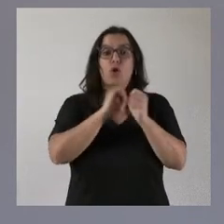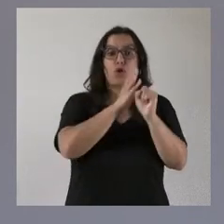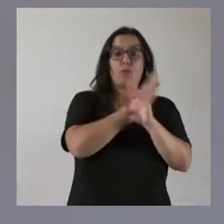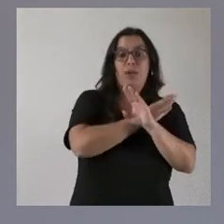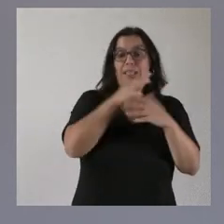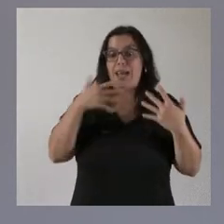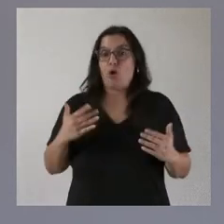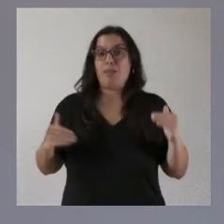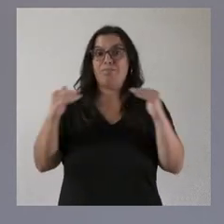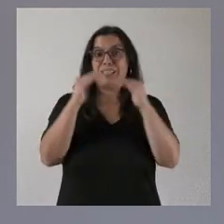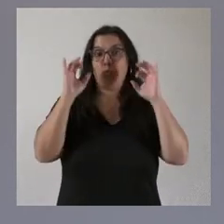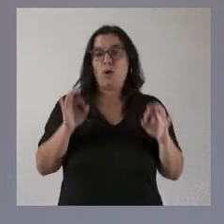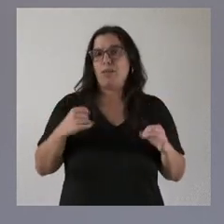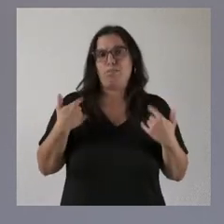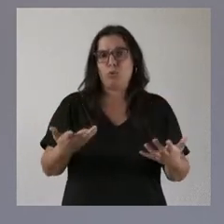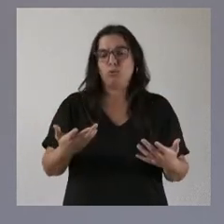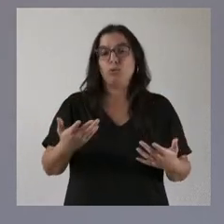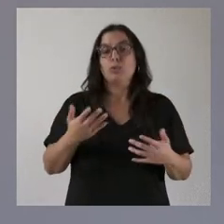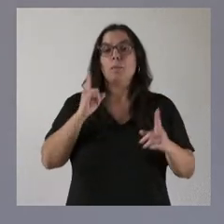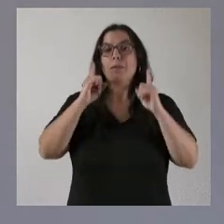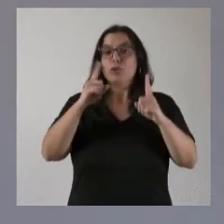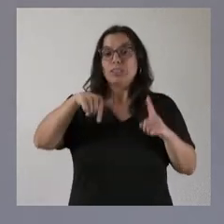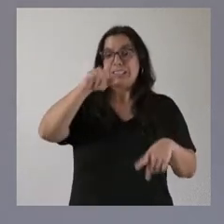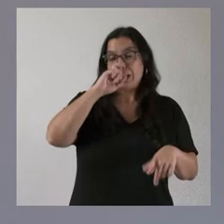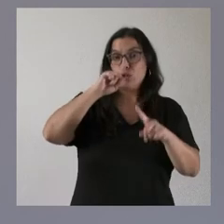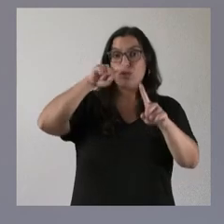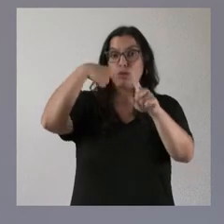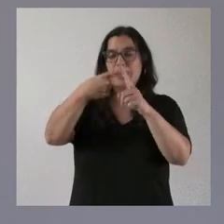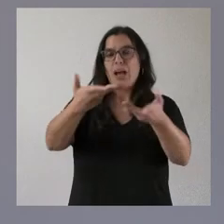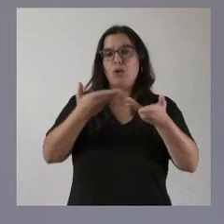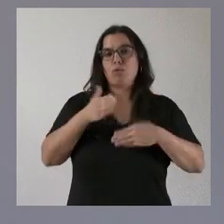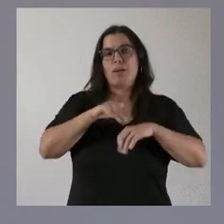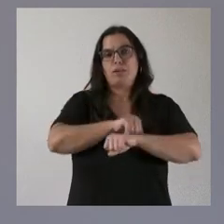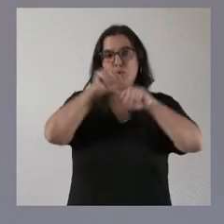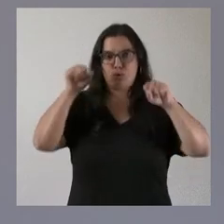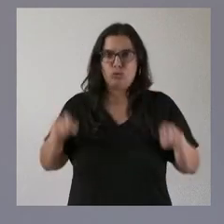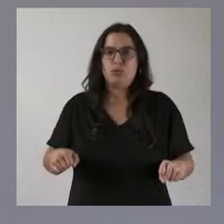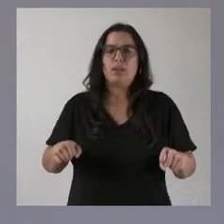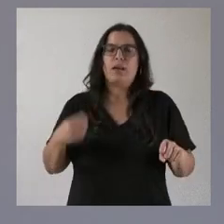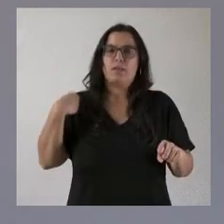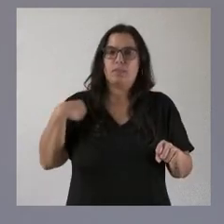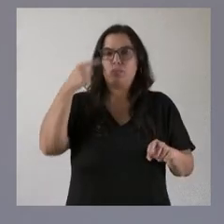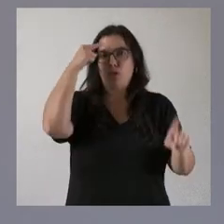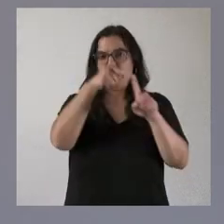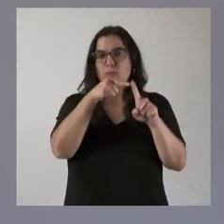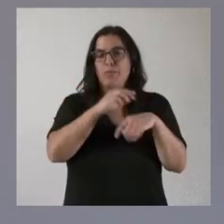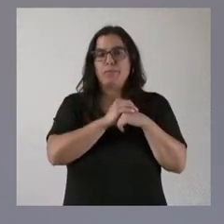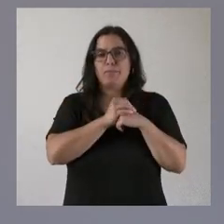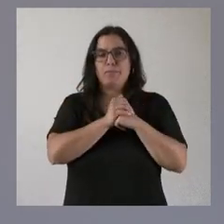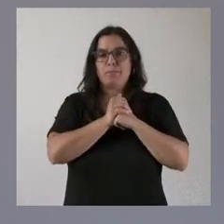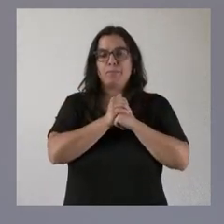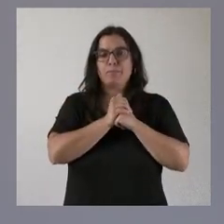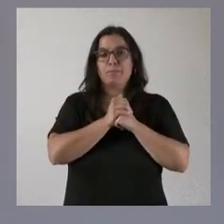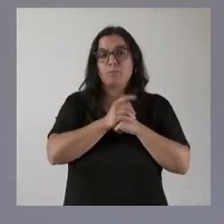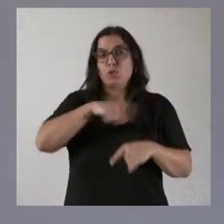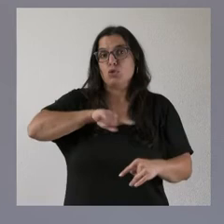este crecimiento previsto para este año y el próximo nos van a ayudar a consolidar ese objetivo creemos que